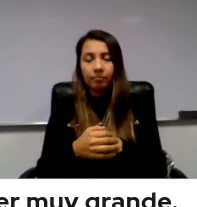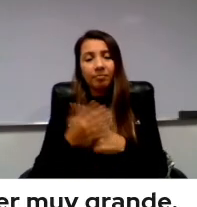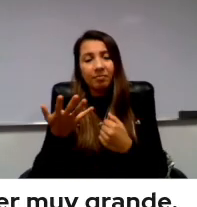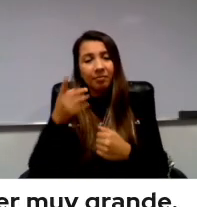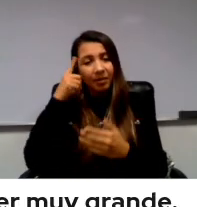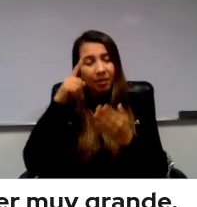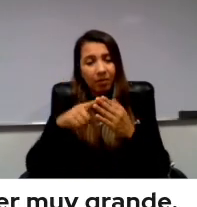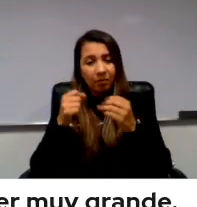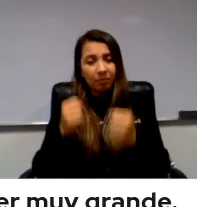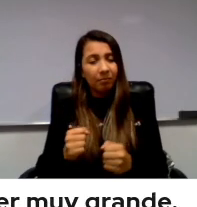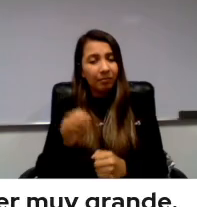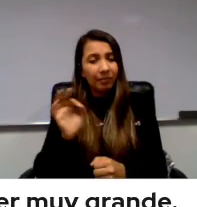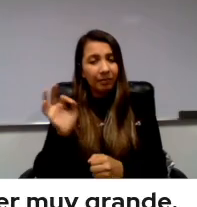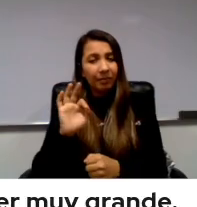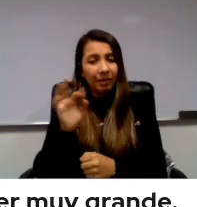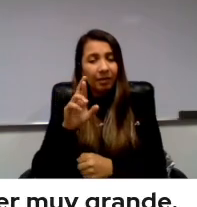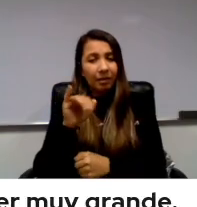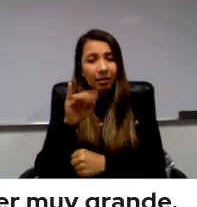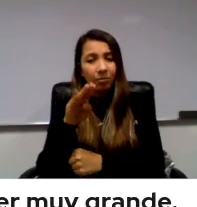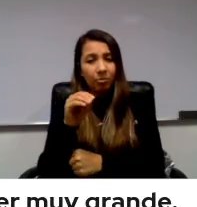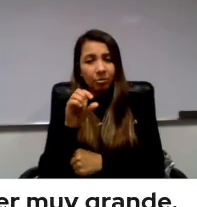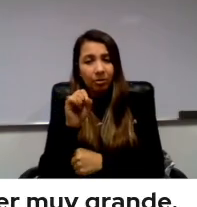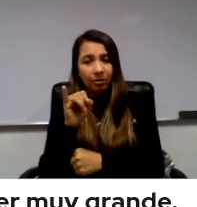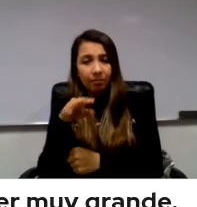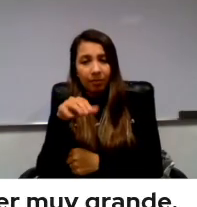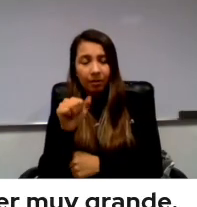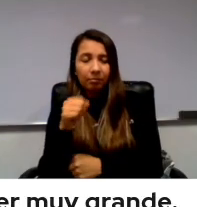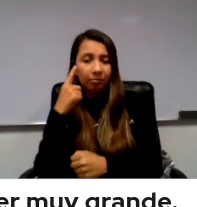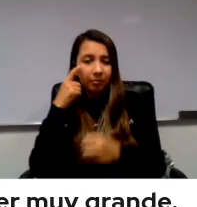debieron de haber sido ribosimas, seguramente, es decir,